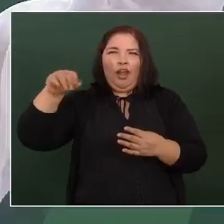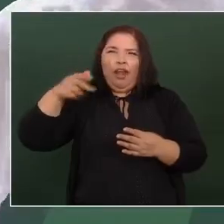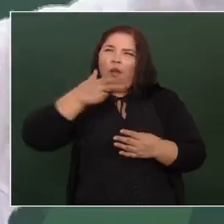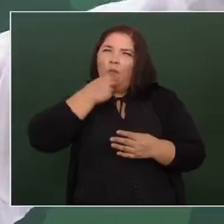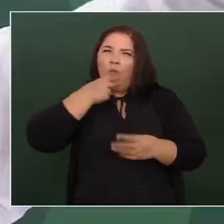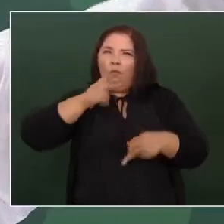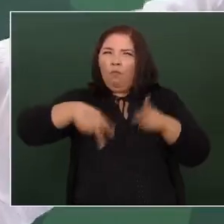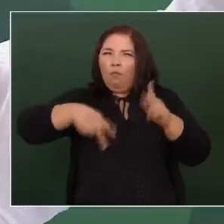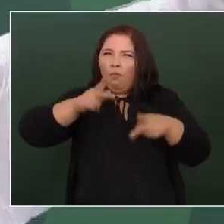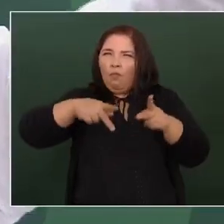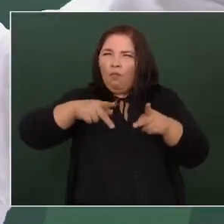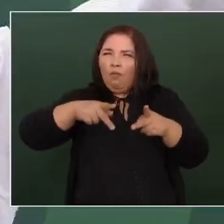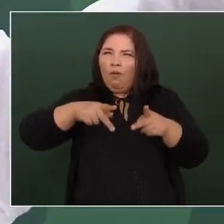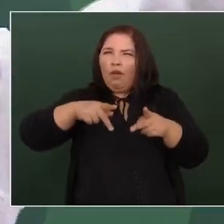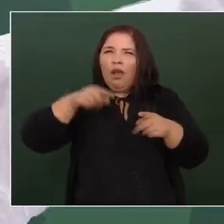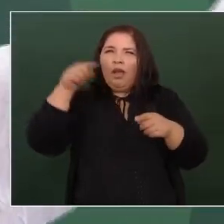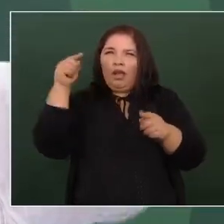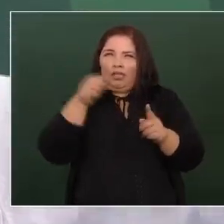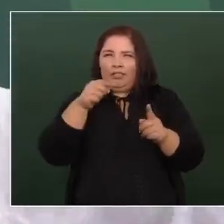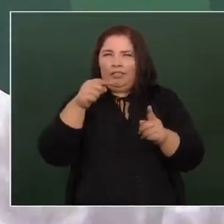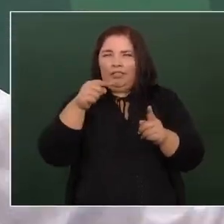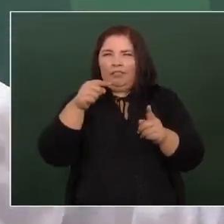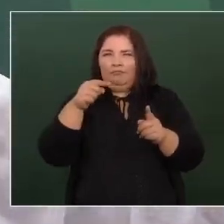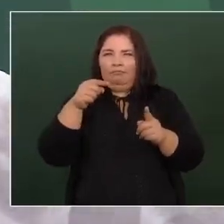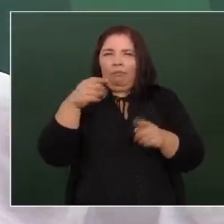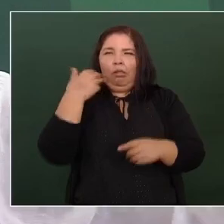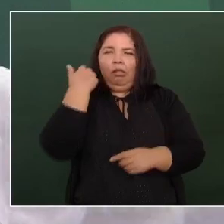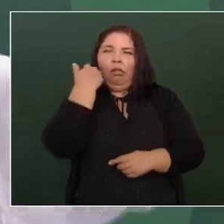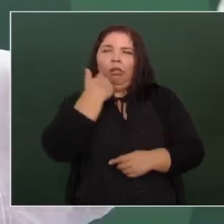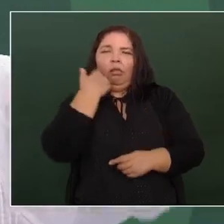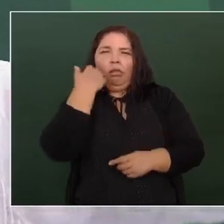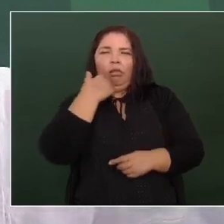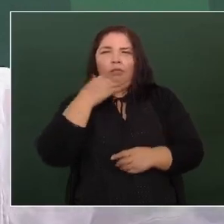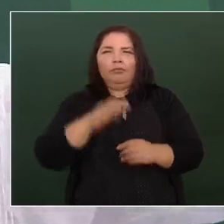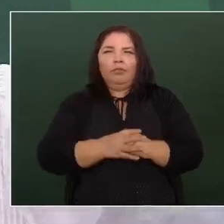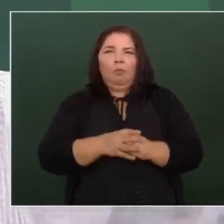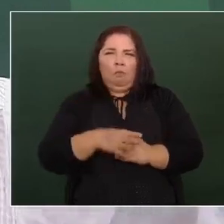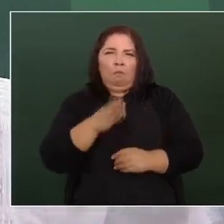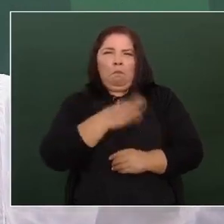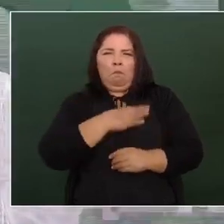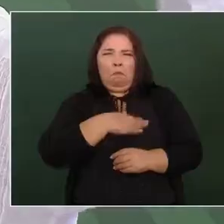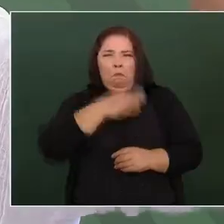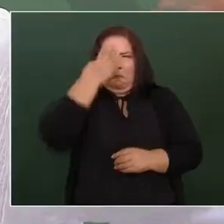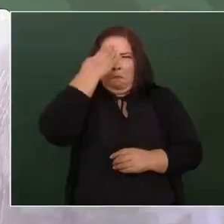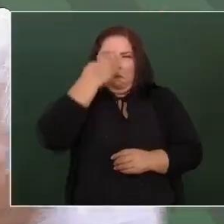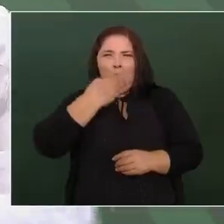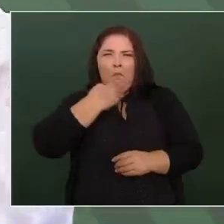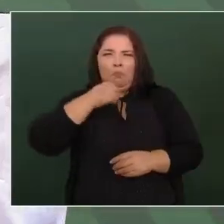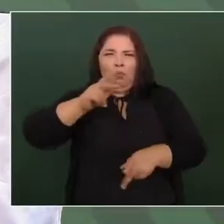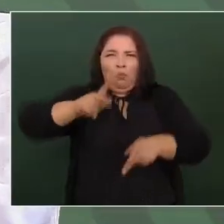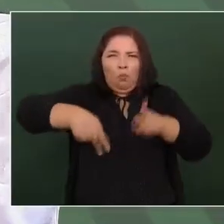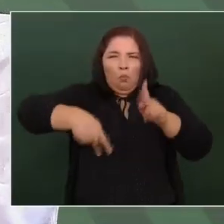que ese no solo era gambetero, bueno, para el fútbol.